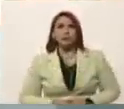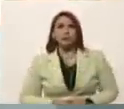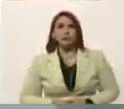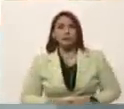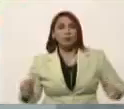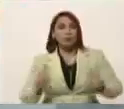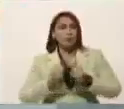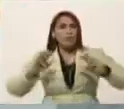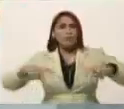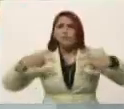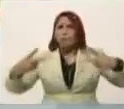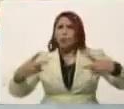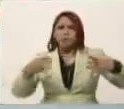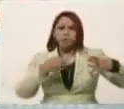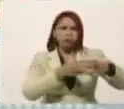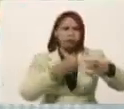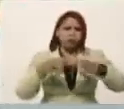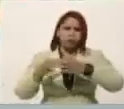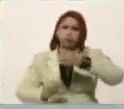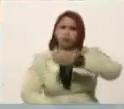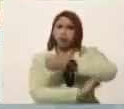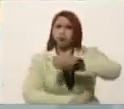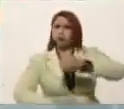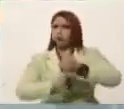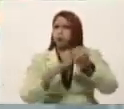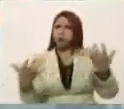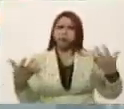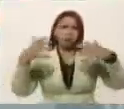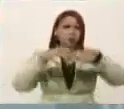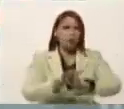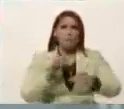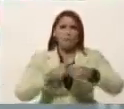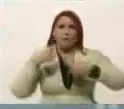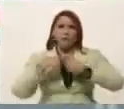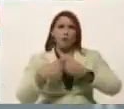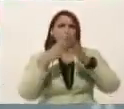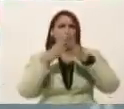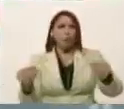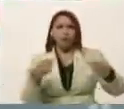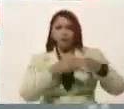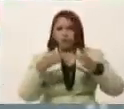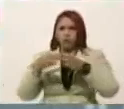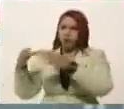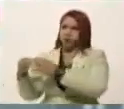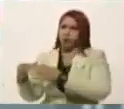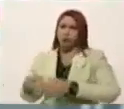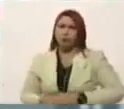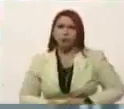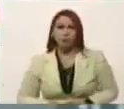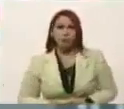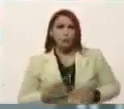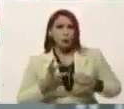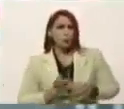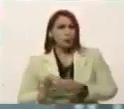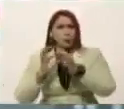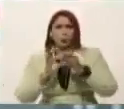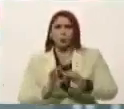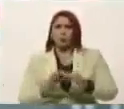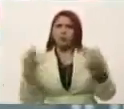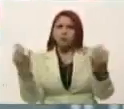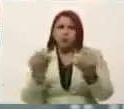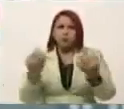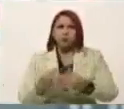con una nueva estructura integrada de todos los componentes y unida